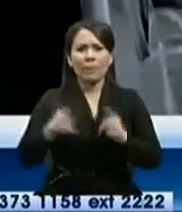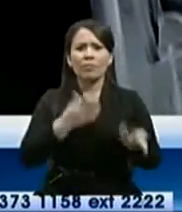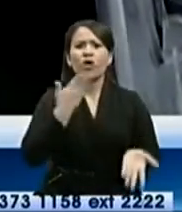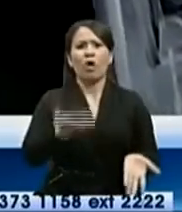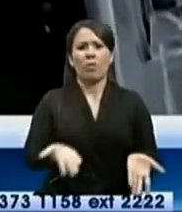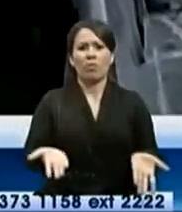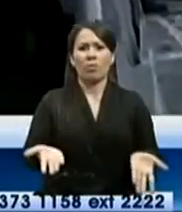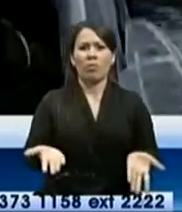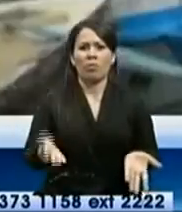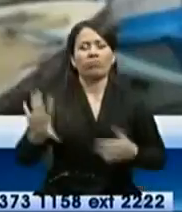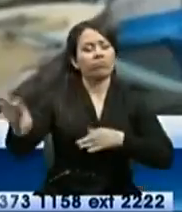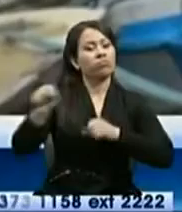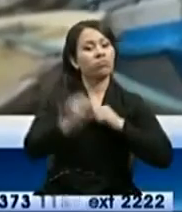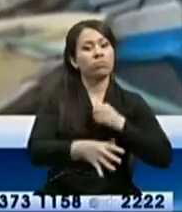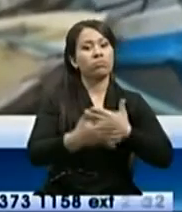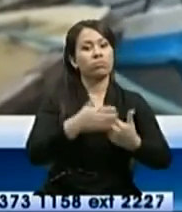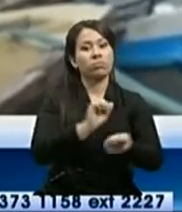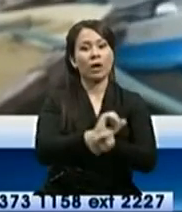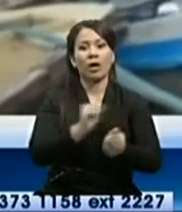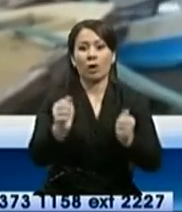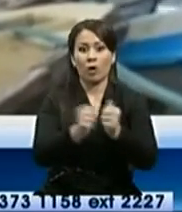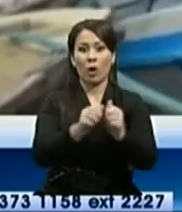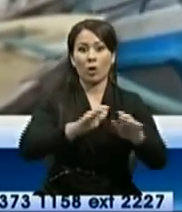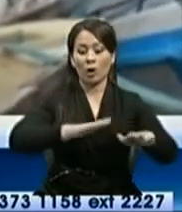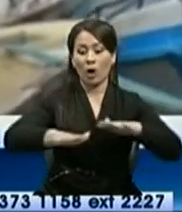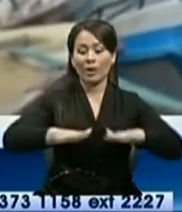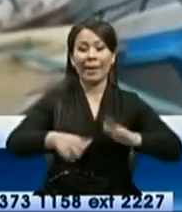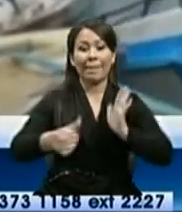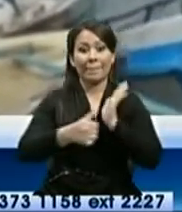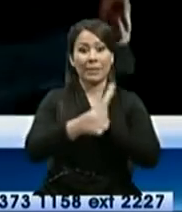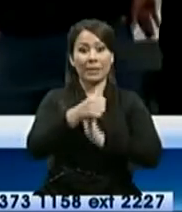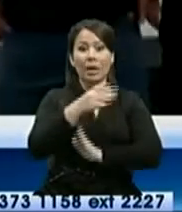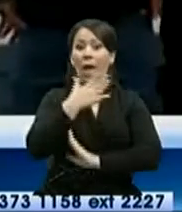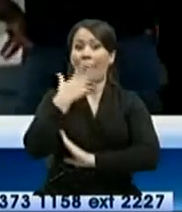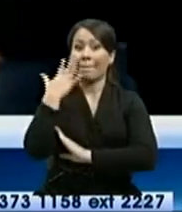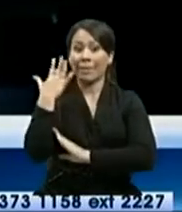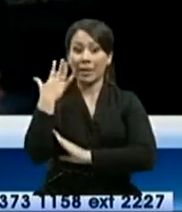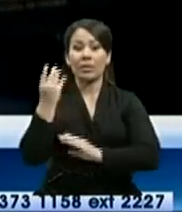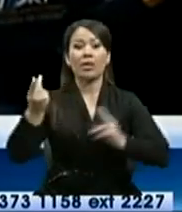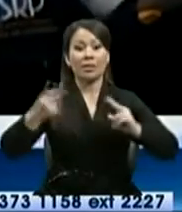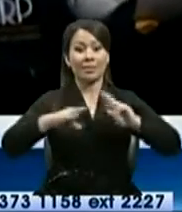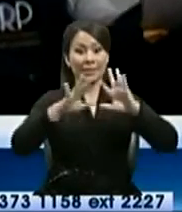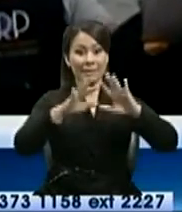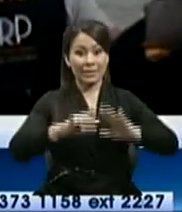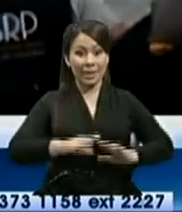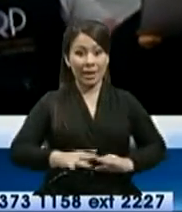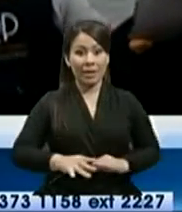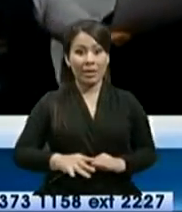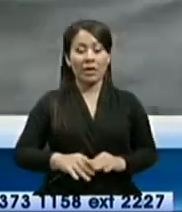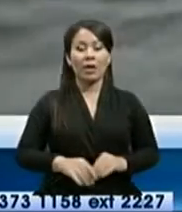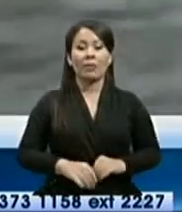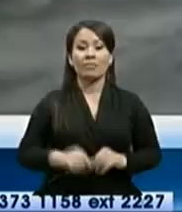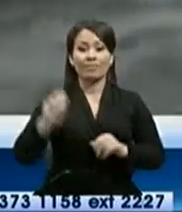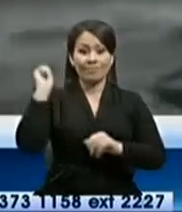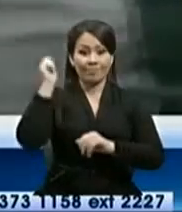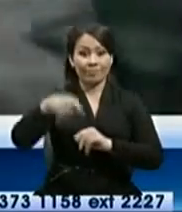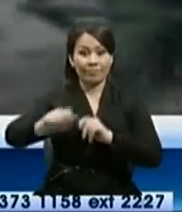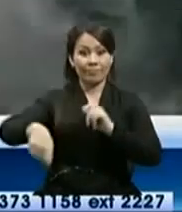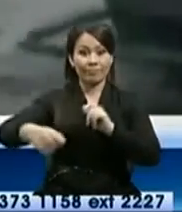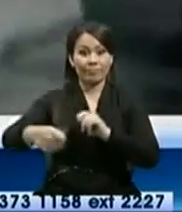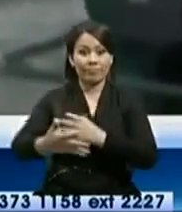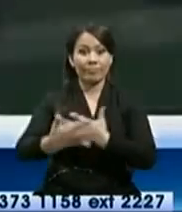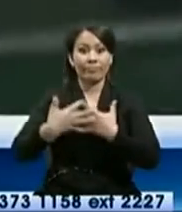Ecuador, quienes en coordinación con el personal del Ministerio del Medio Ambiente y la Subsecretaría de Recursos Pesqueros efectuaron